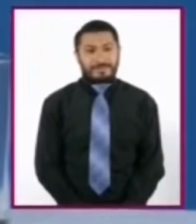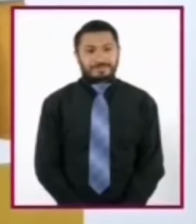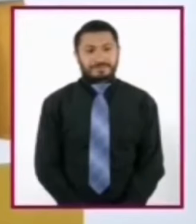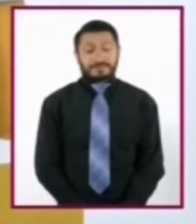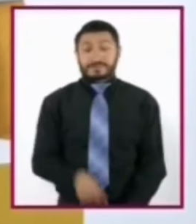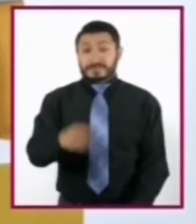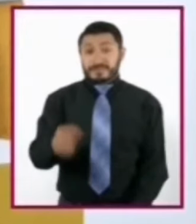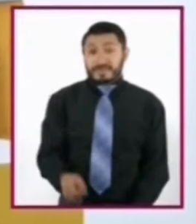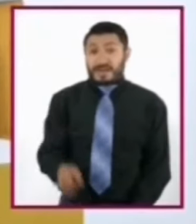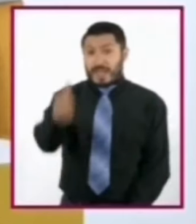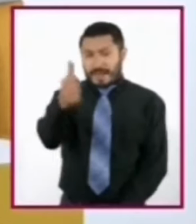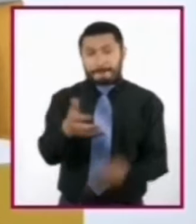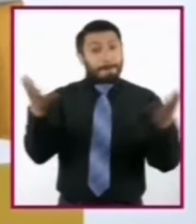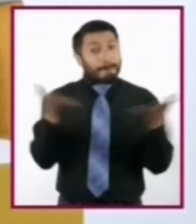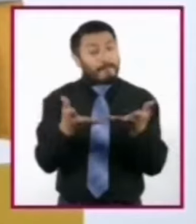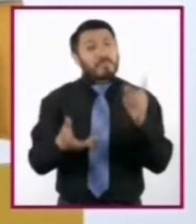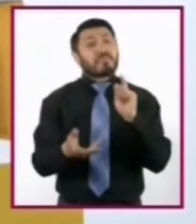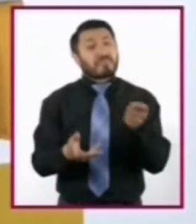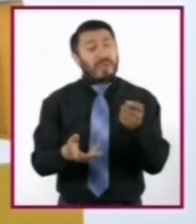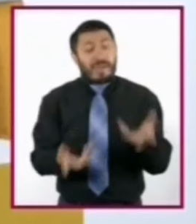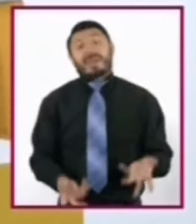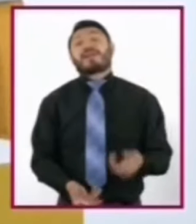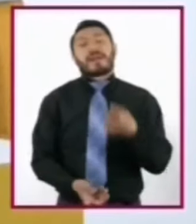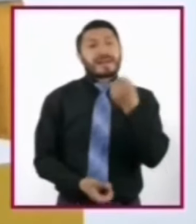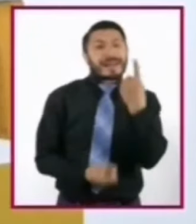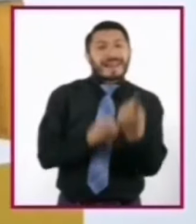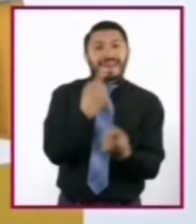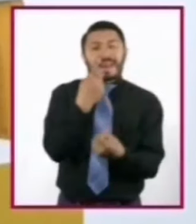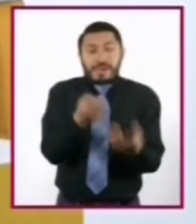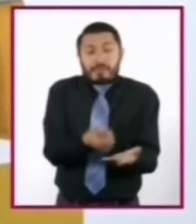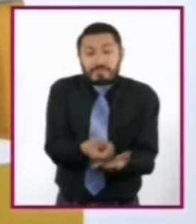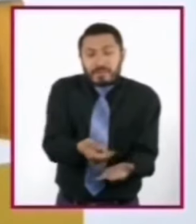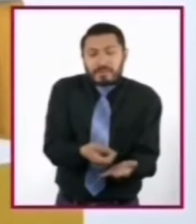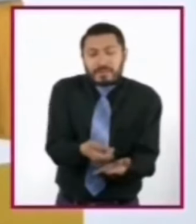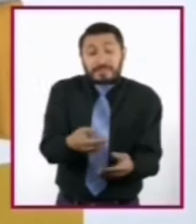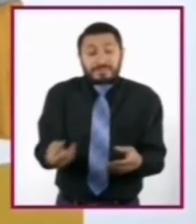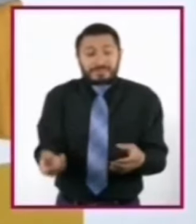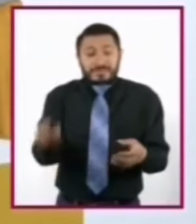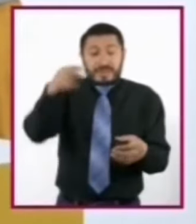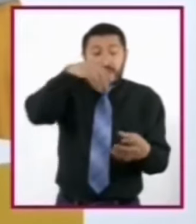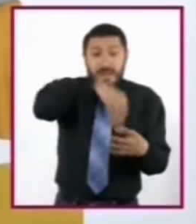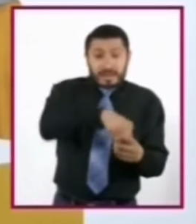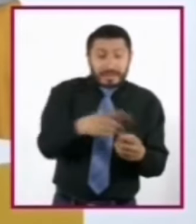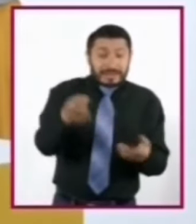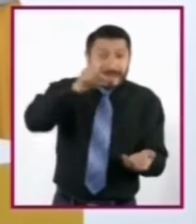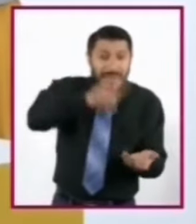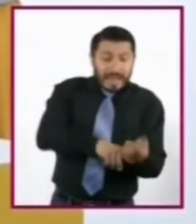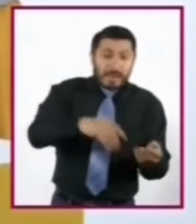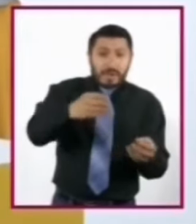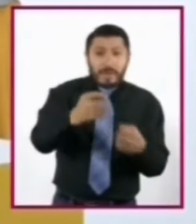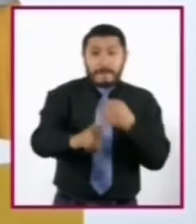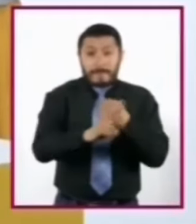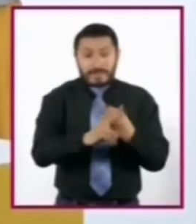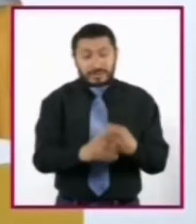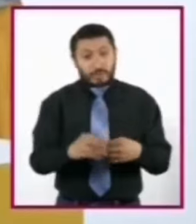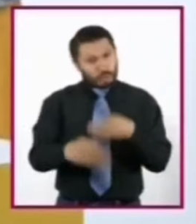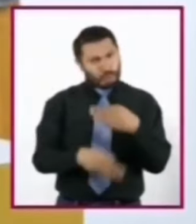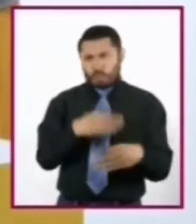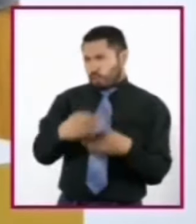Lo primero que vamos a hacer es colocar algunas canicas hasta que se llene el vaso.